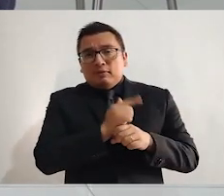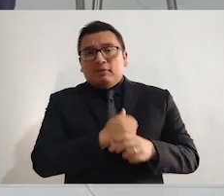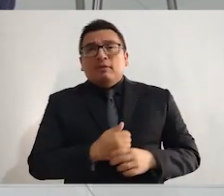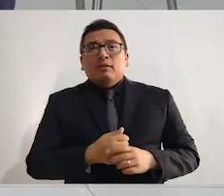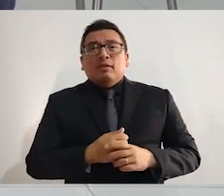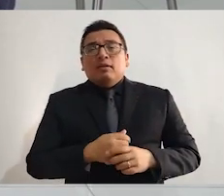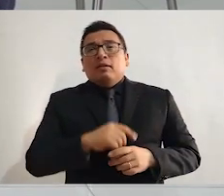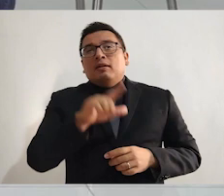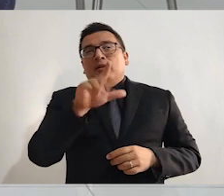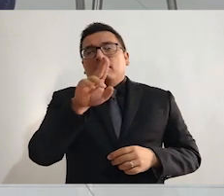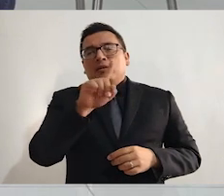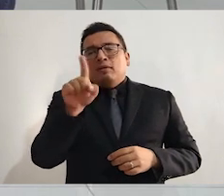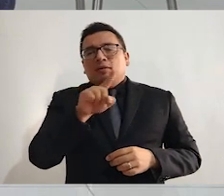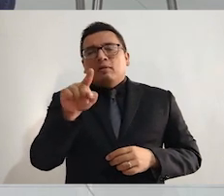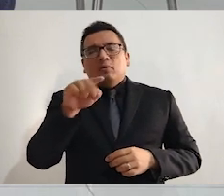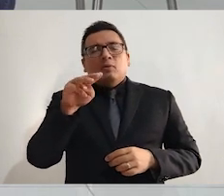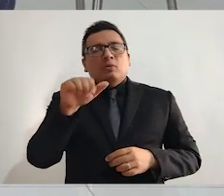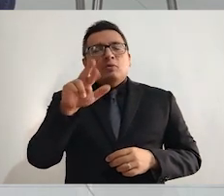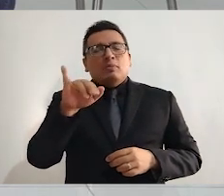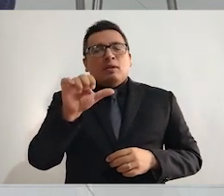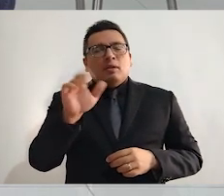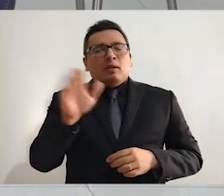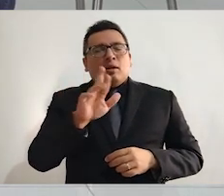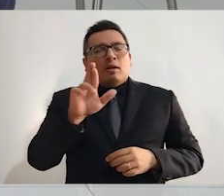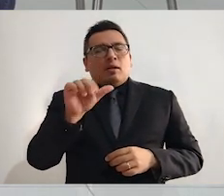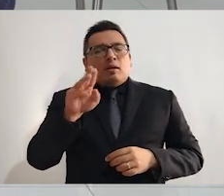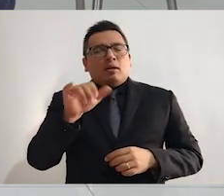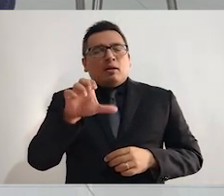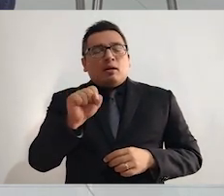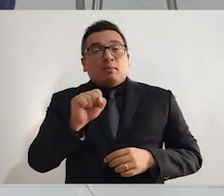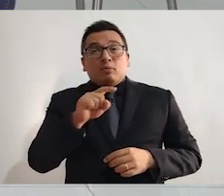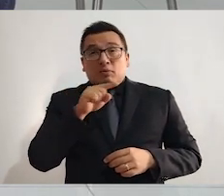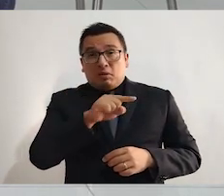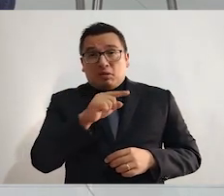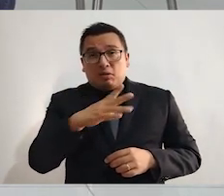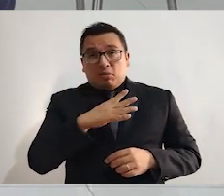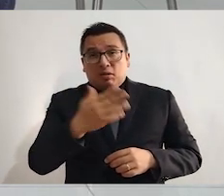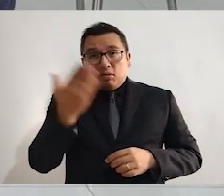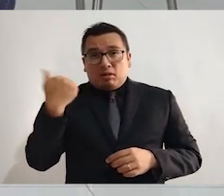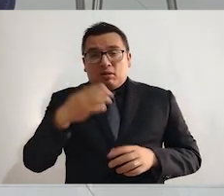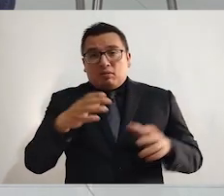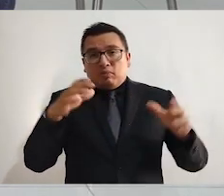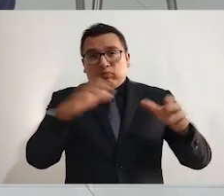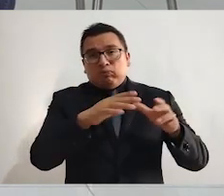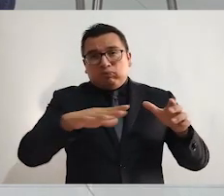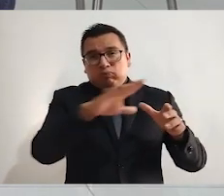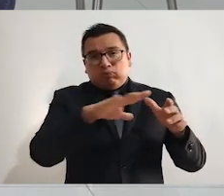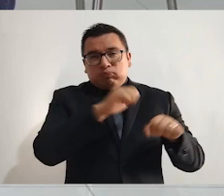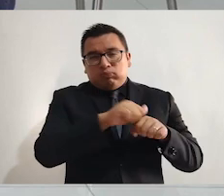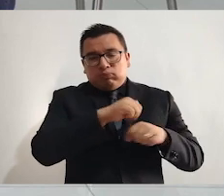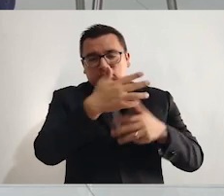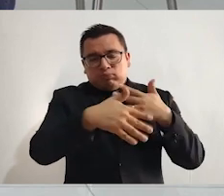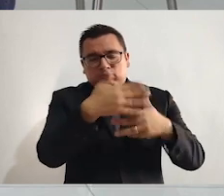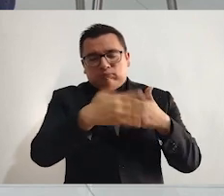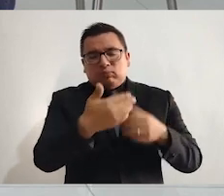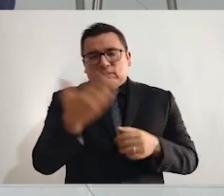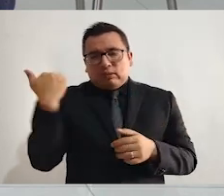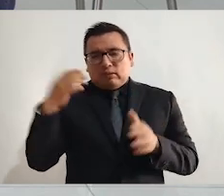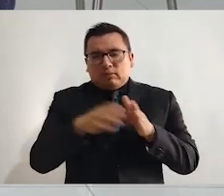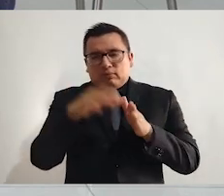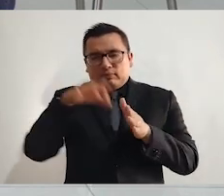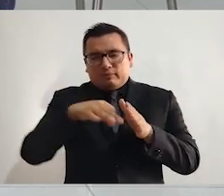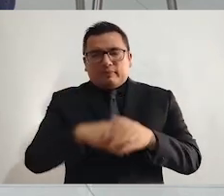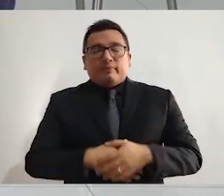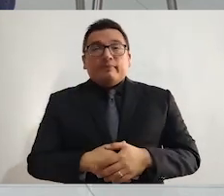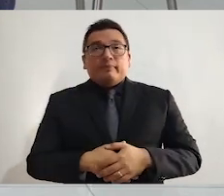licenciada Luz María Ramos Gil. Ella fue integrante del Comité Distrital número 15 durante el pasado proceso